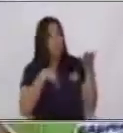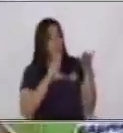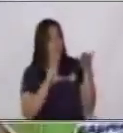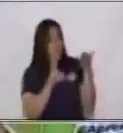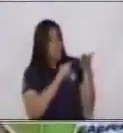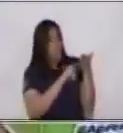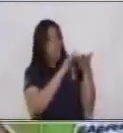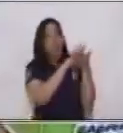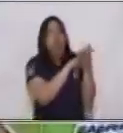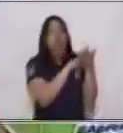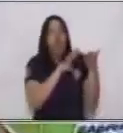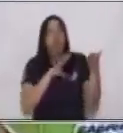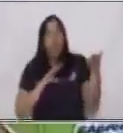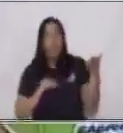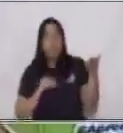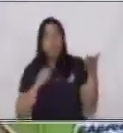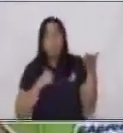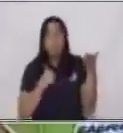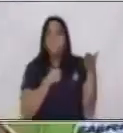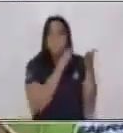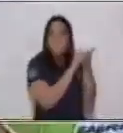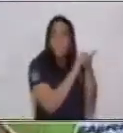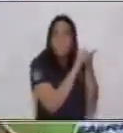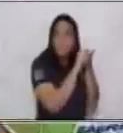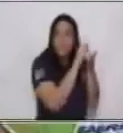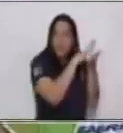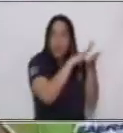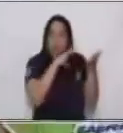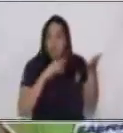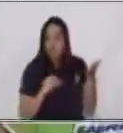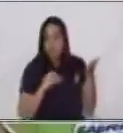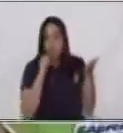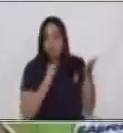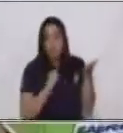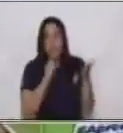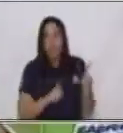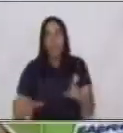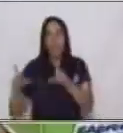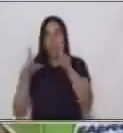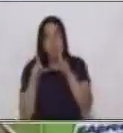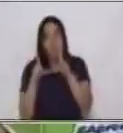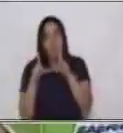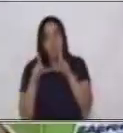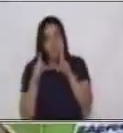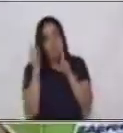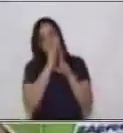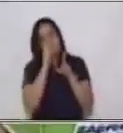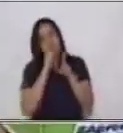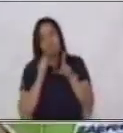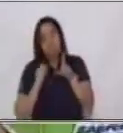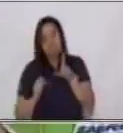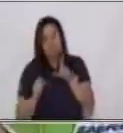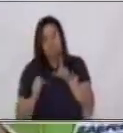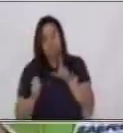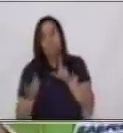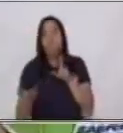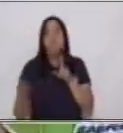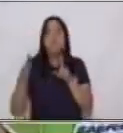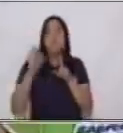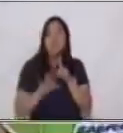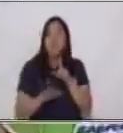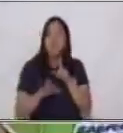ficha para mantenerlas o conservarlas. Luego de subrayar y anotar, vamos a realizar un